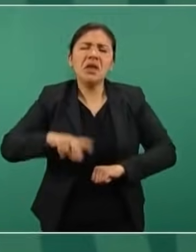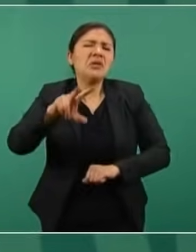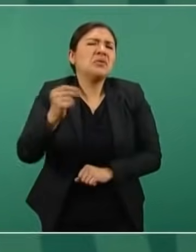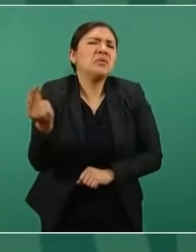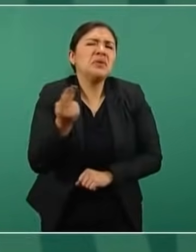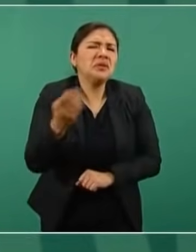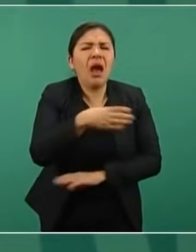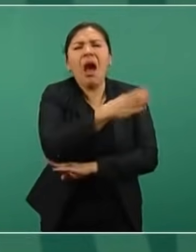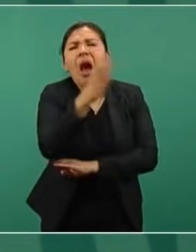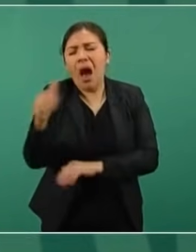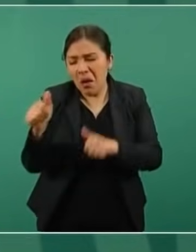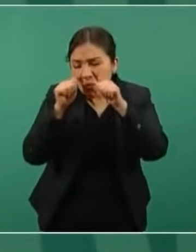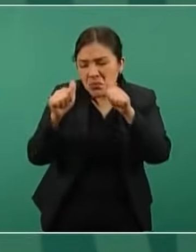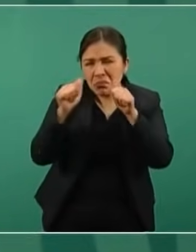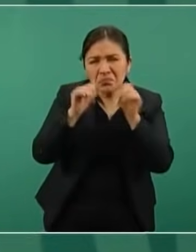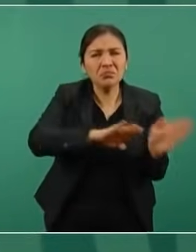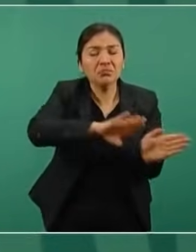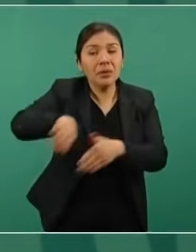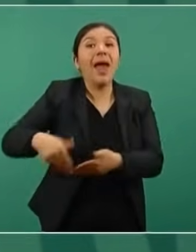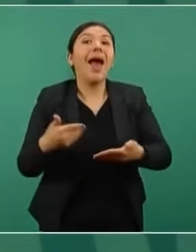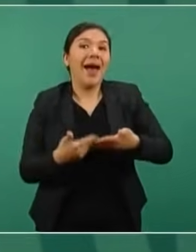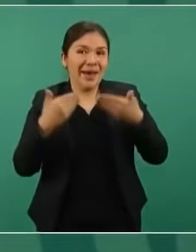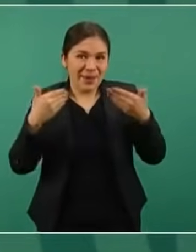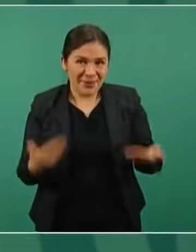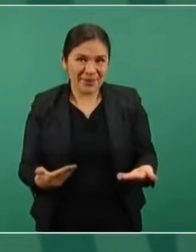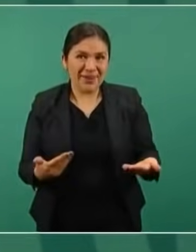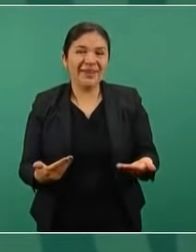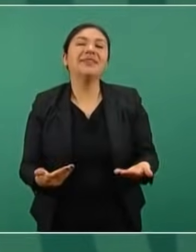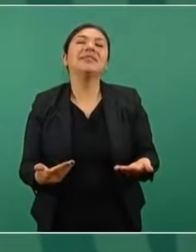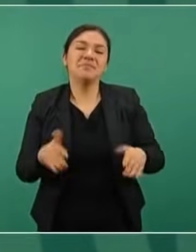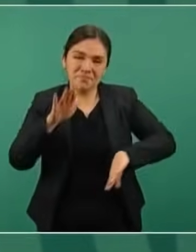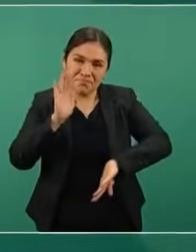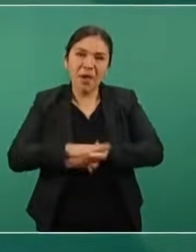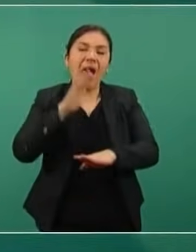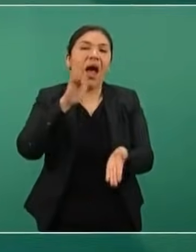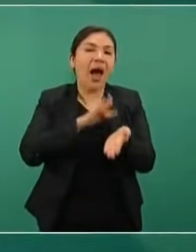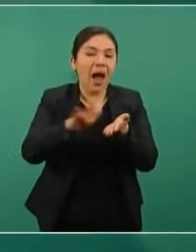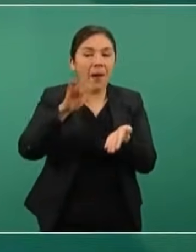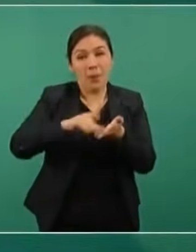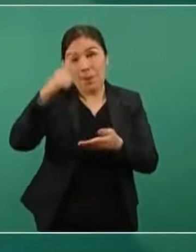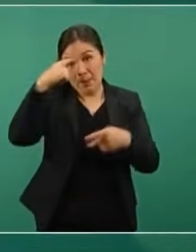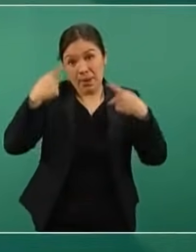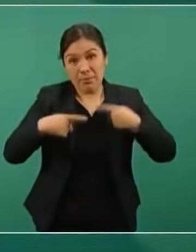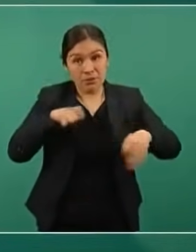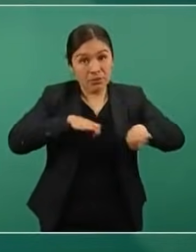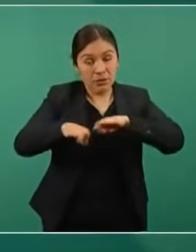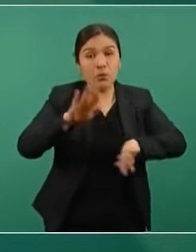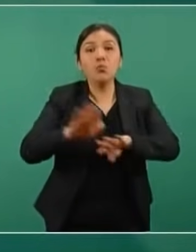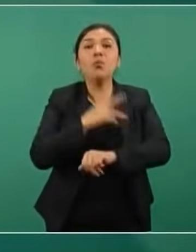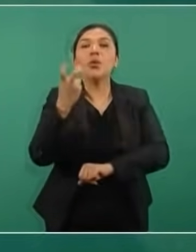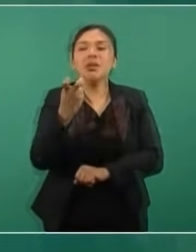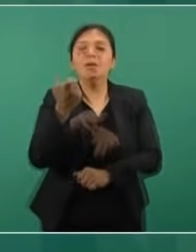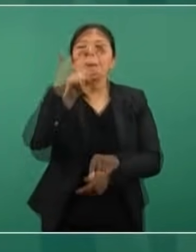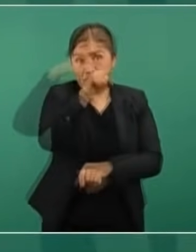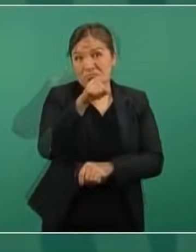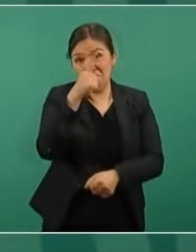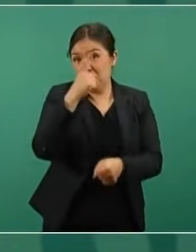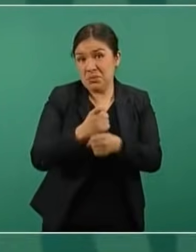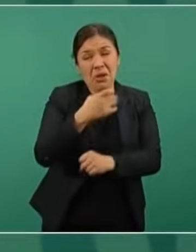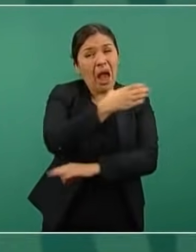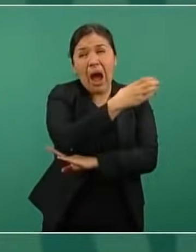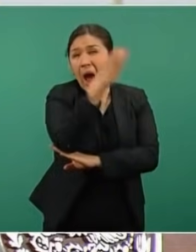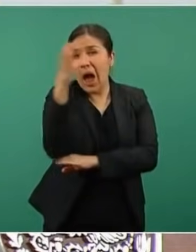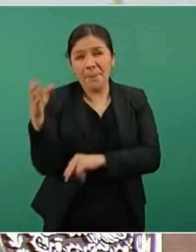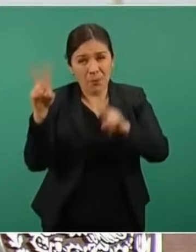del campo. Ahora estamos apoyando a los productores, por eso los precios de garantía.